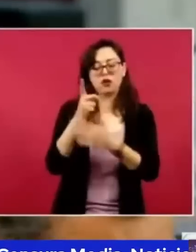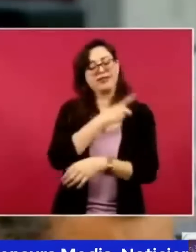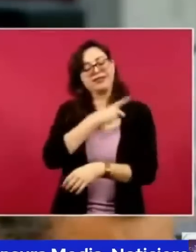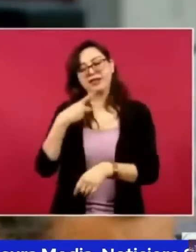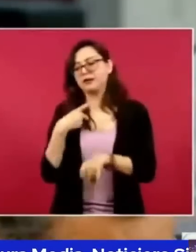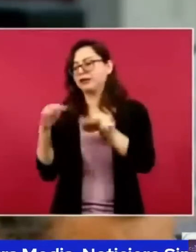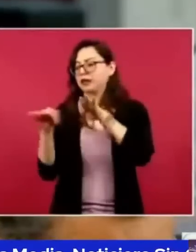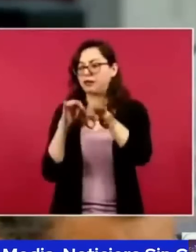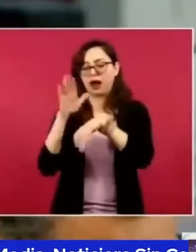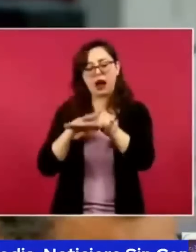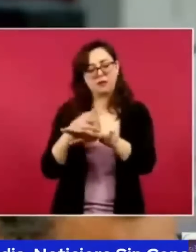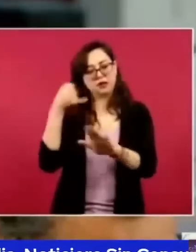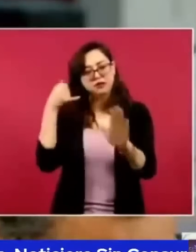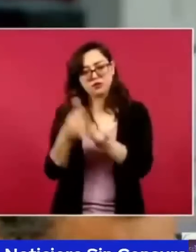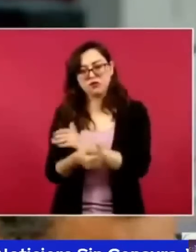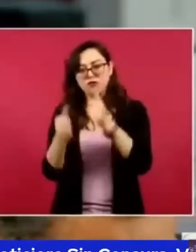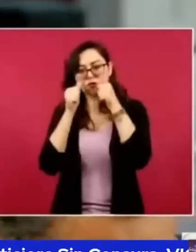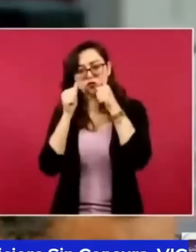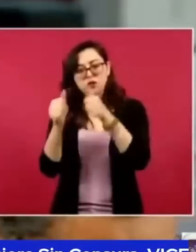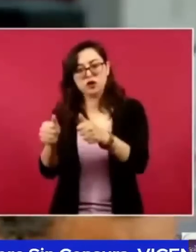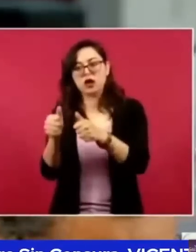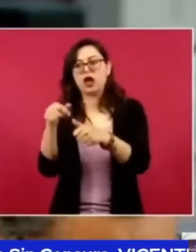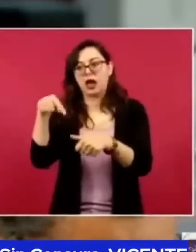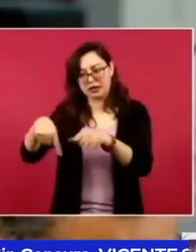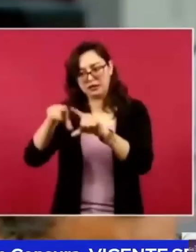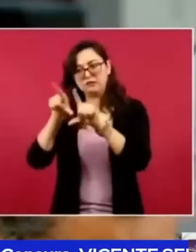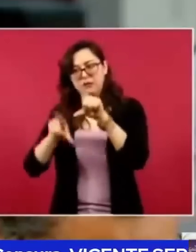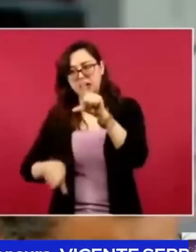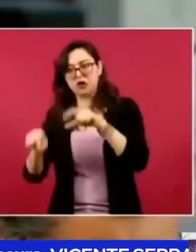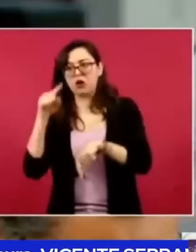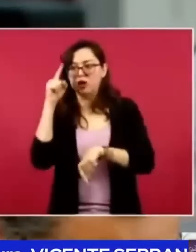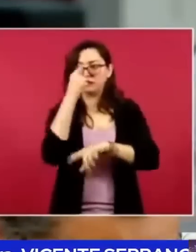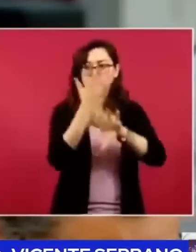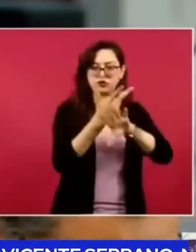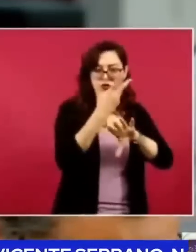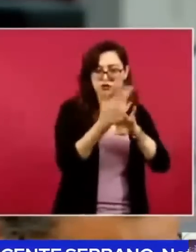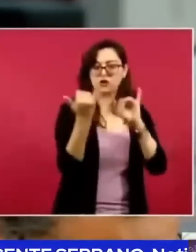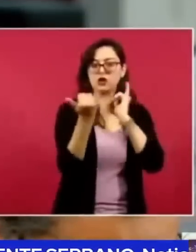tanto en México como también en Estados Unidos. ¿Cuál sería